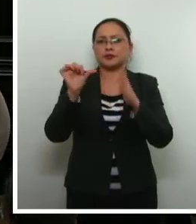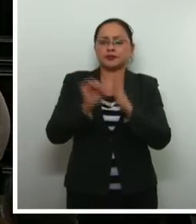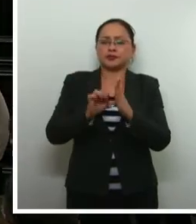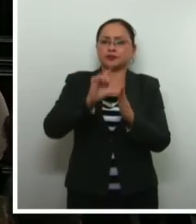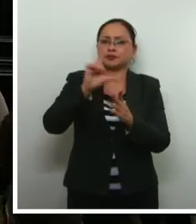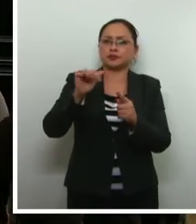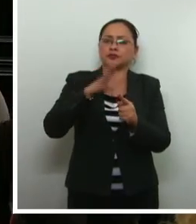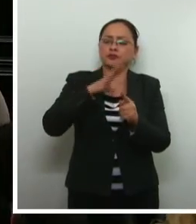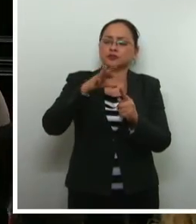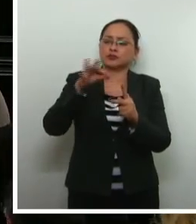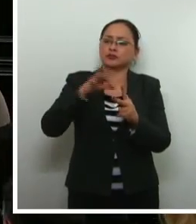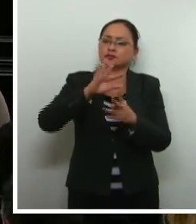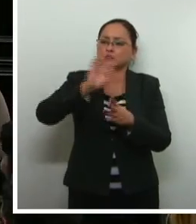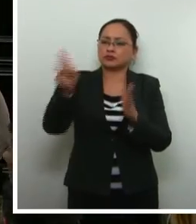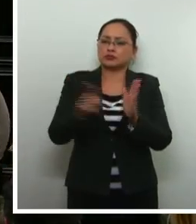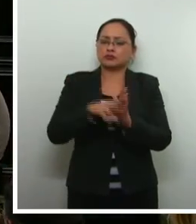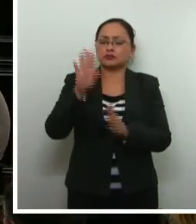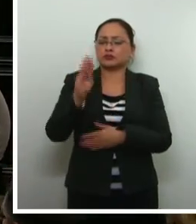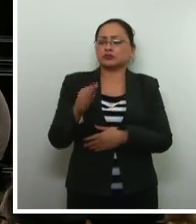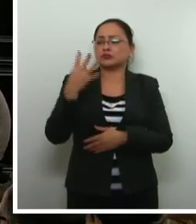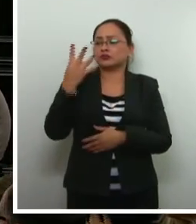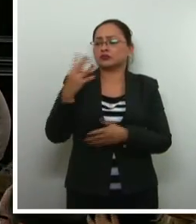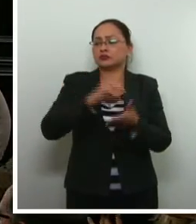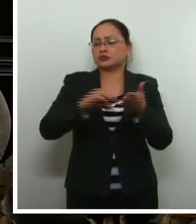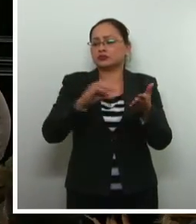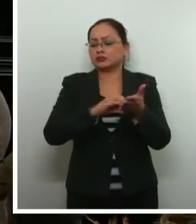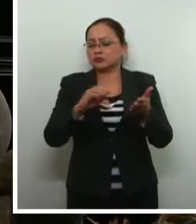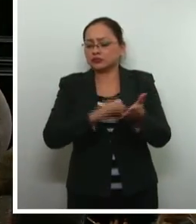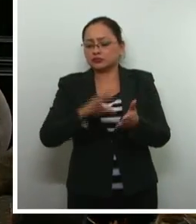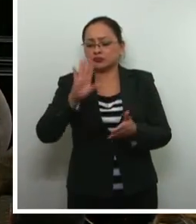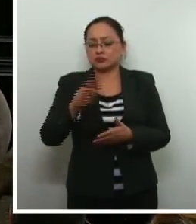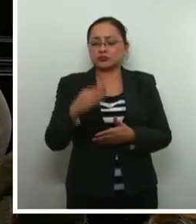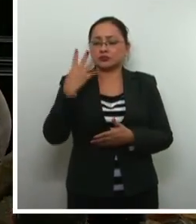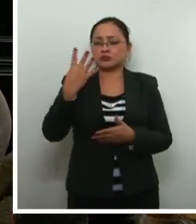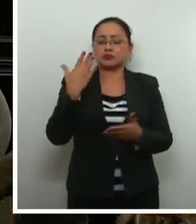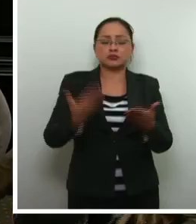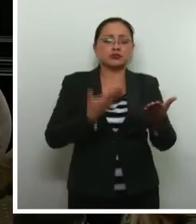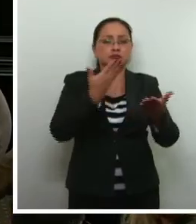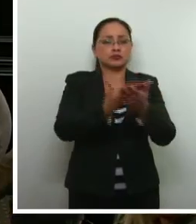se reservaron alrededor de 94 propuestas por